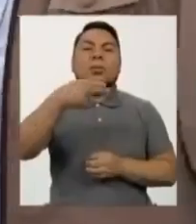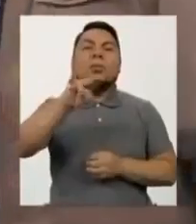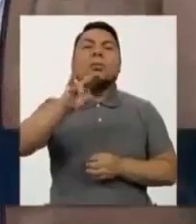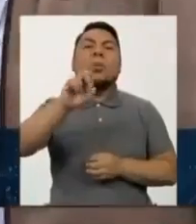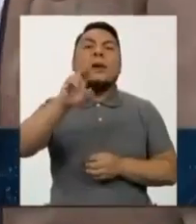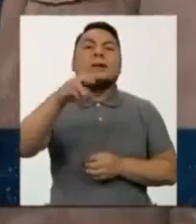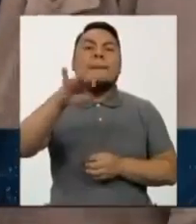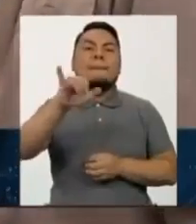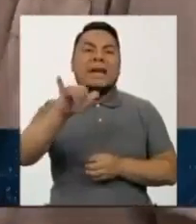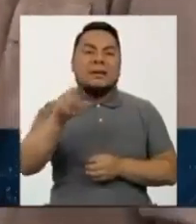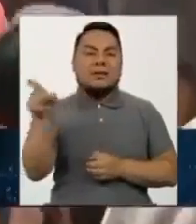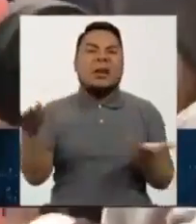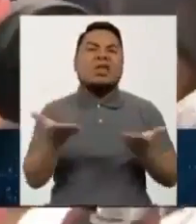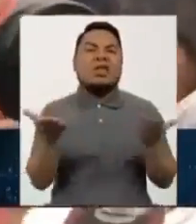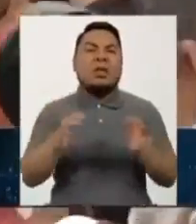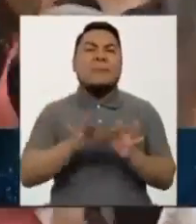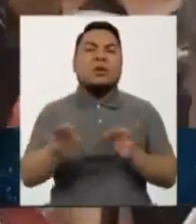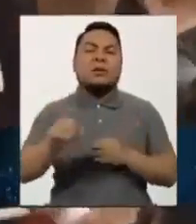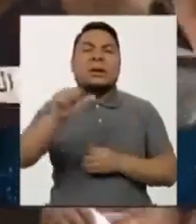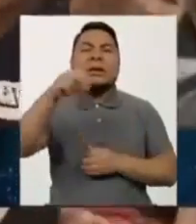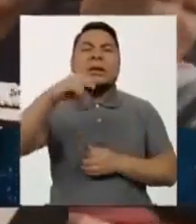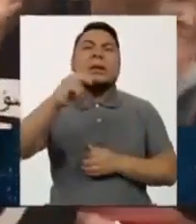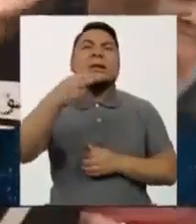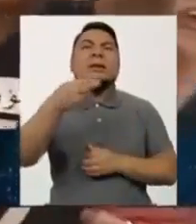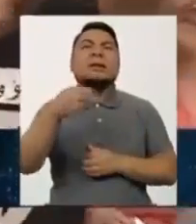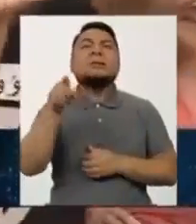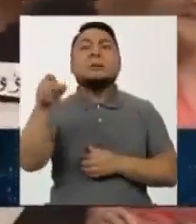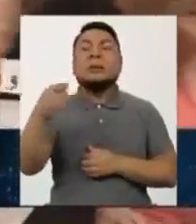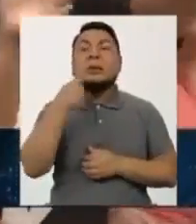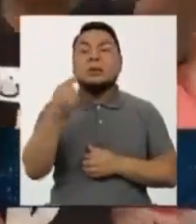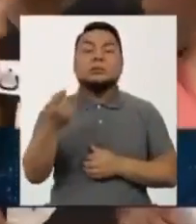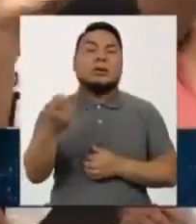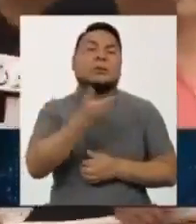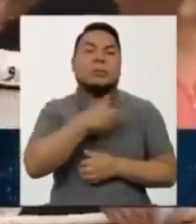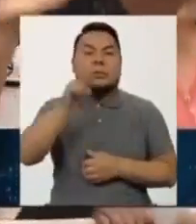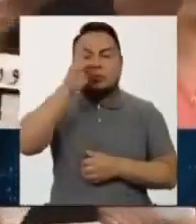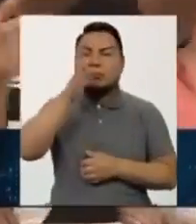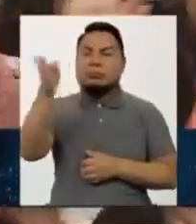una de las zonas afectadas por el fenómeno del niño costero